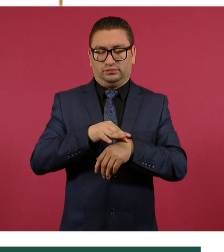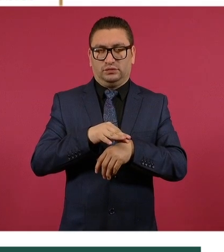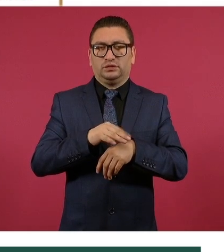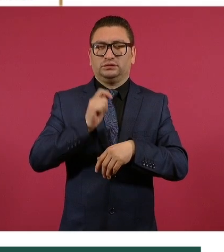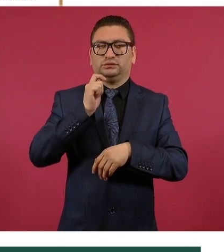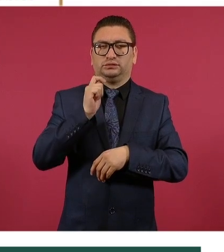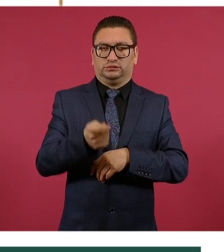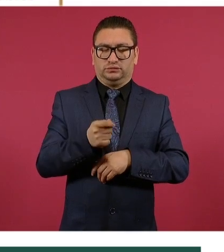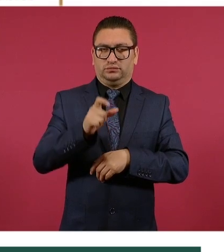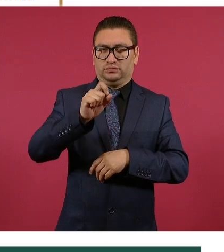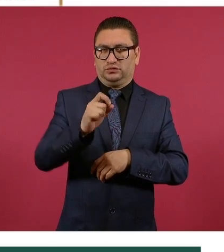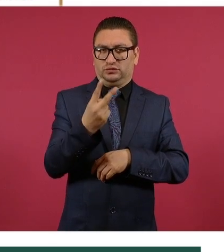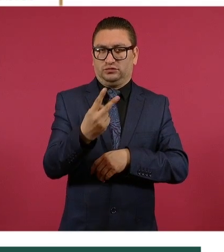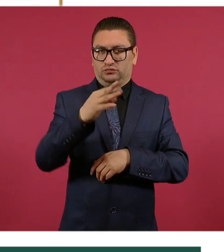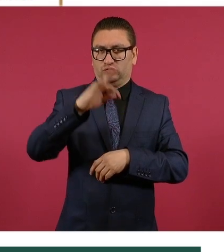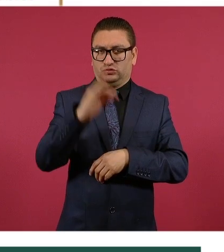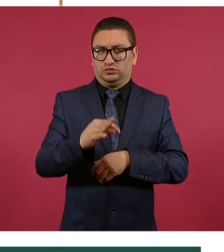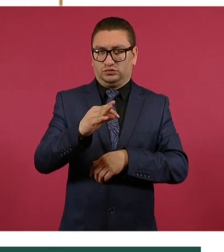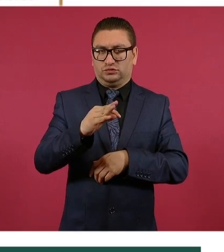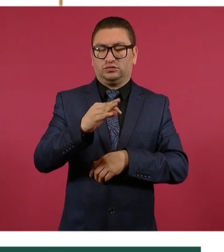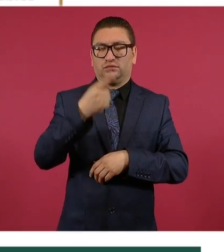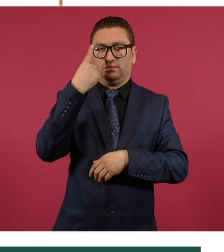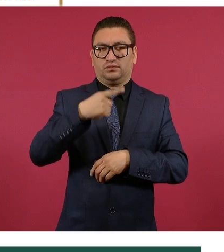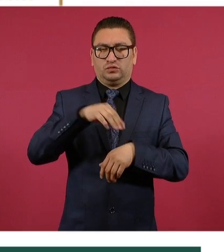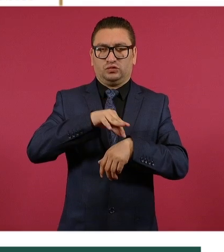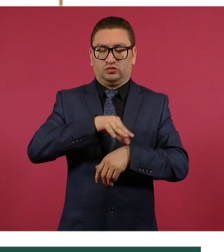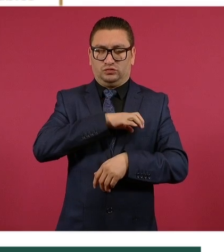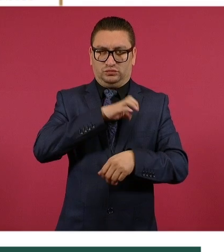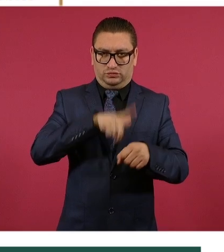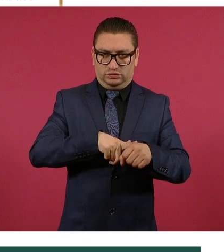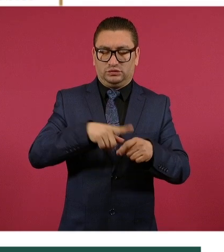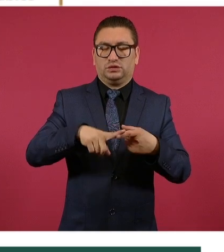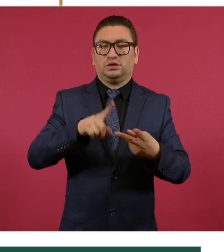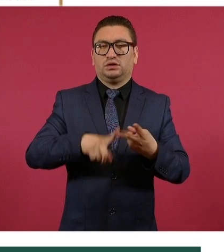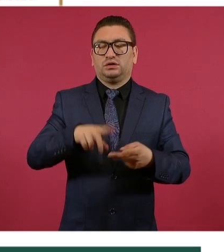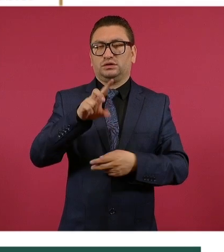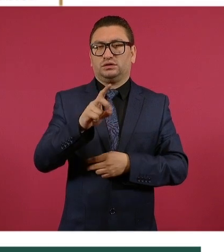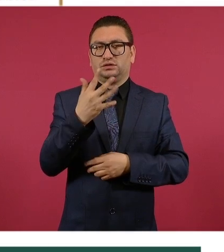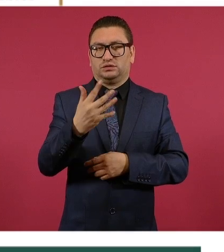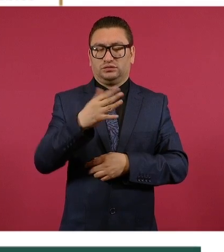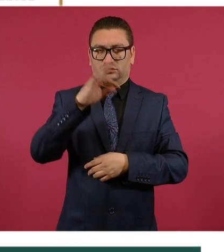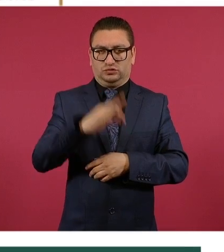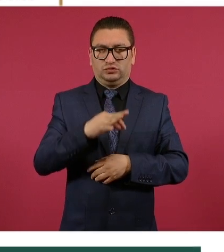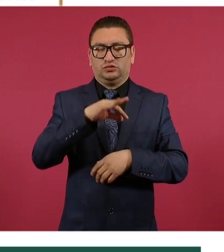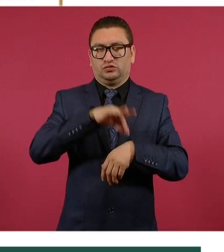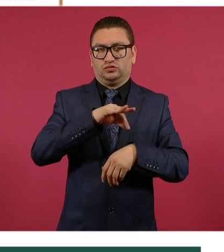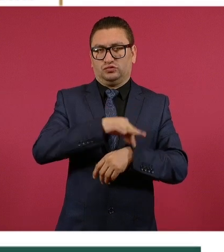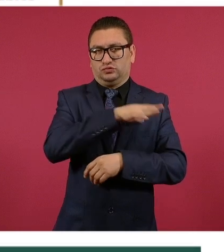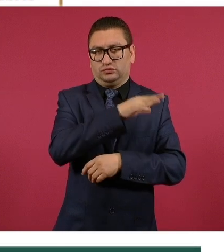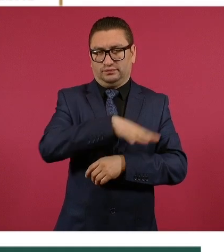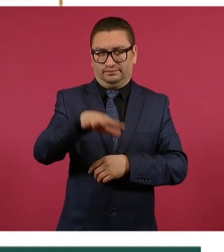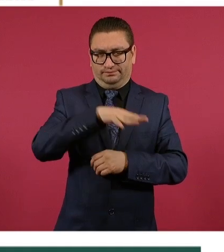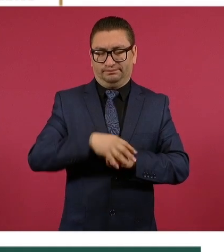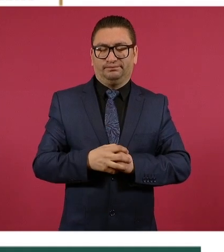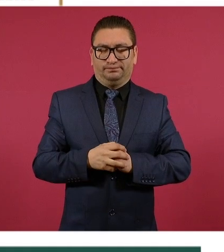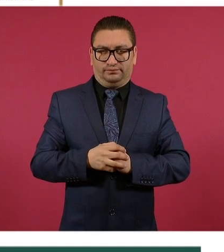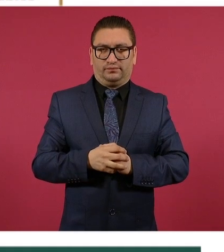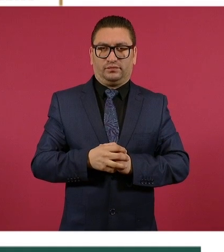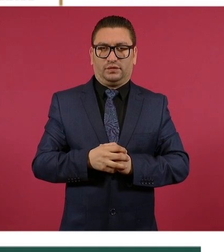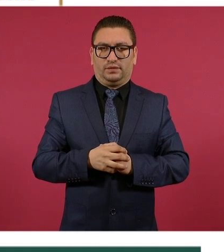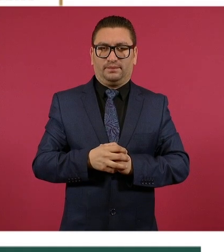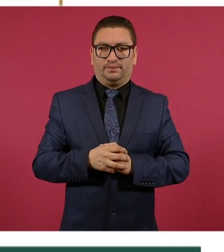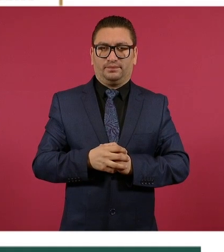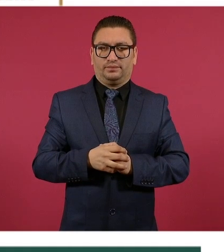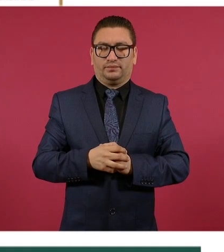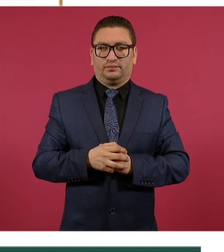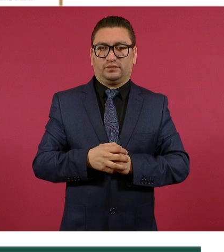un incremento de 22% en el caso de especialistas y 35% en el caso de médicos generales. En lo que